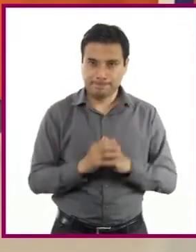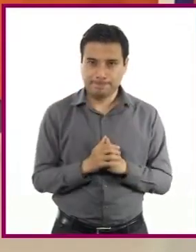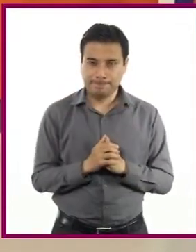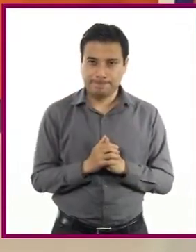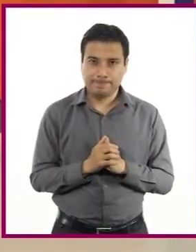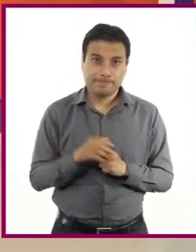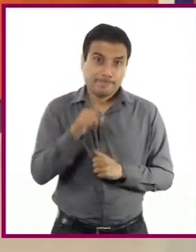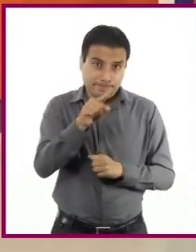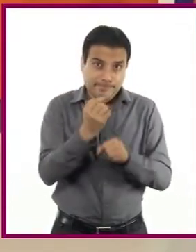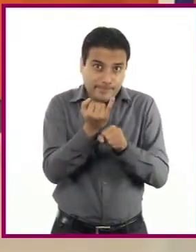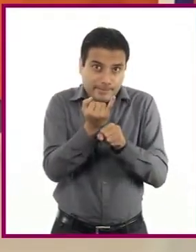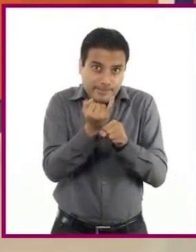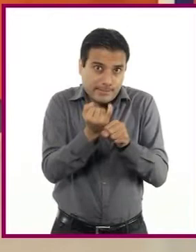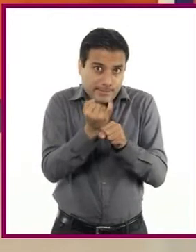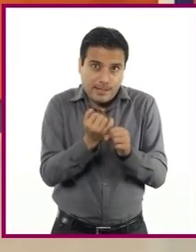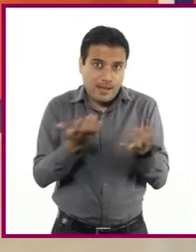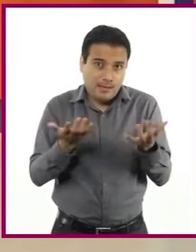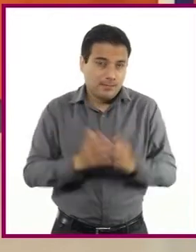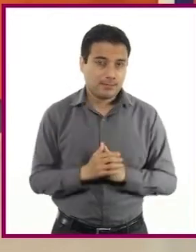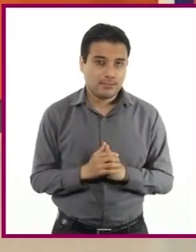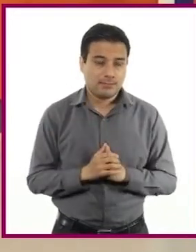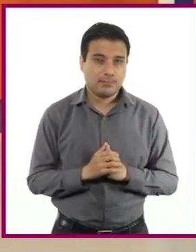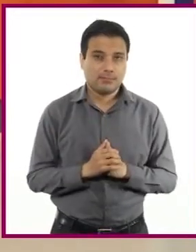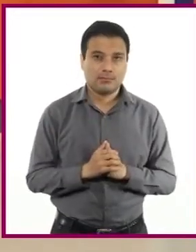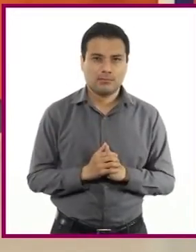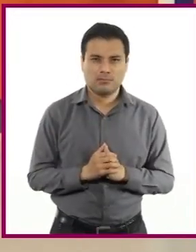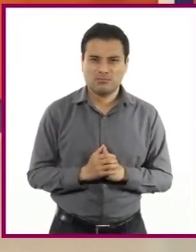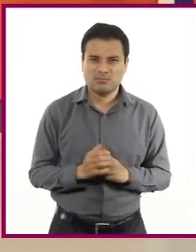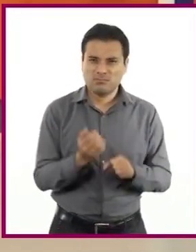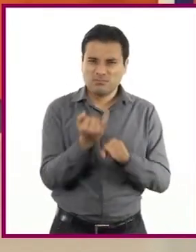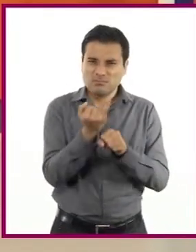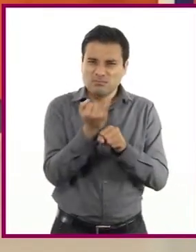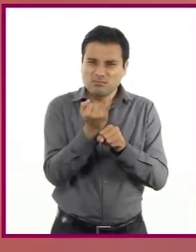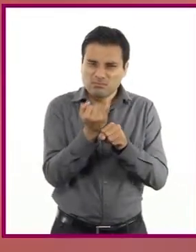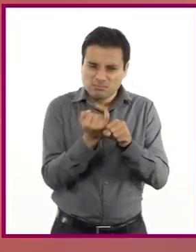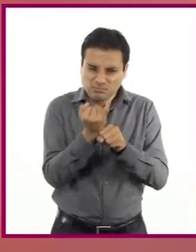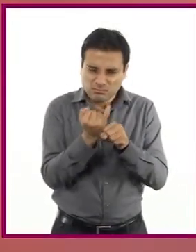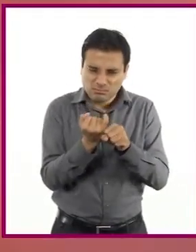es consultar. ¿Y qué es consultar?